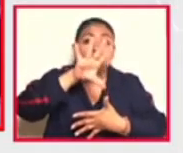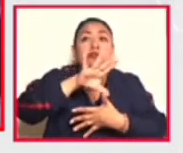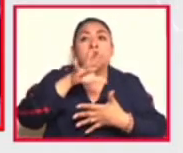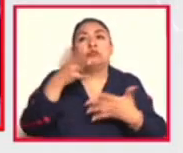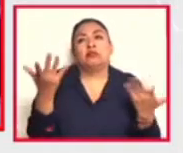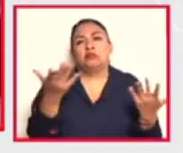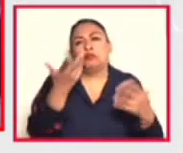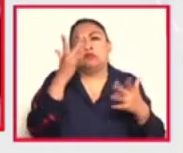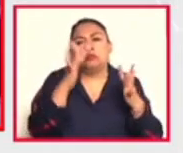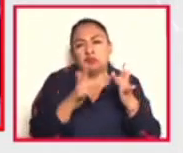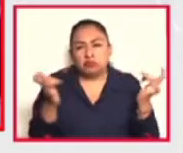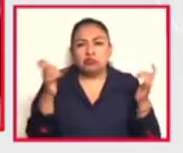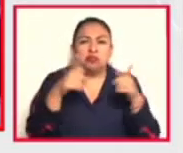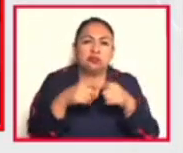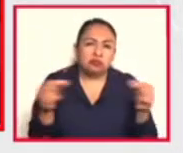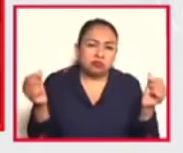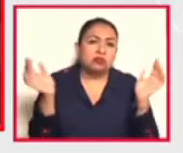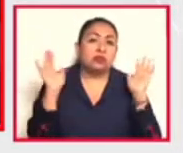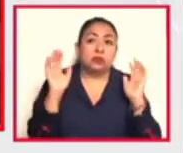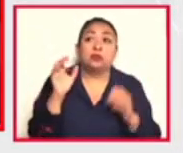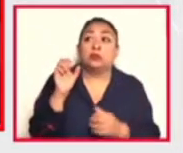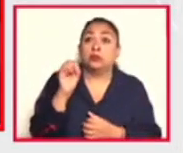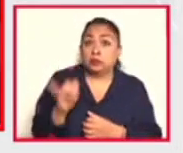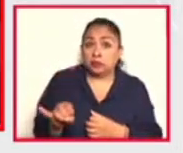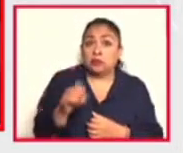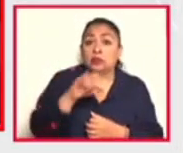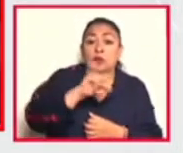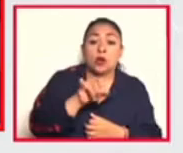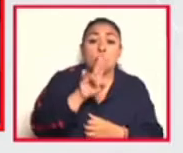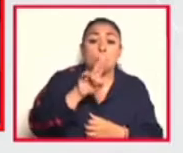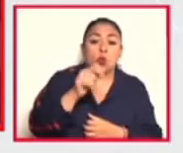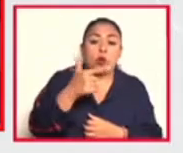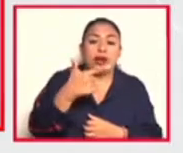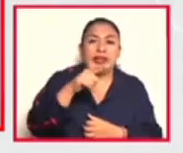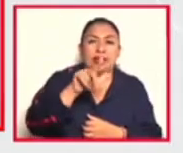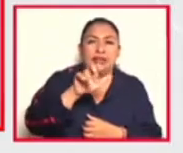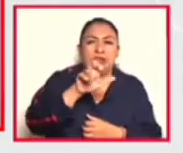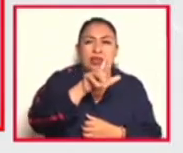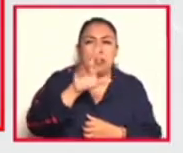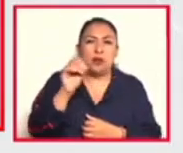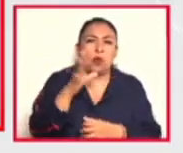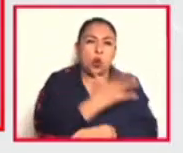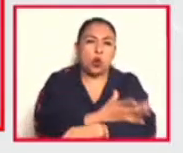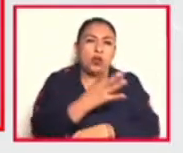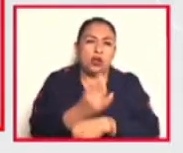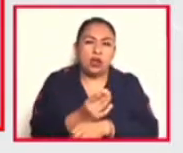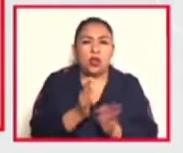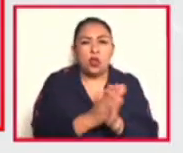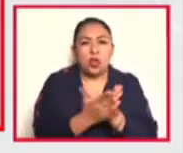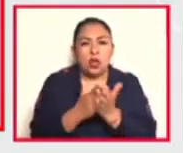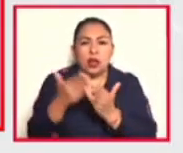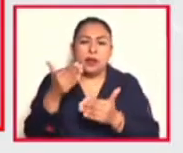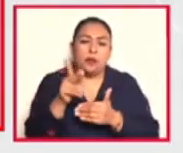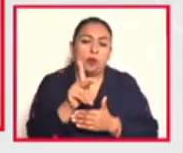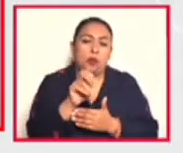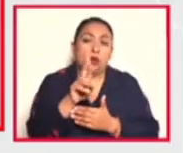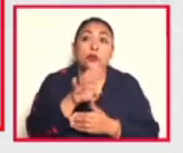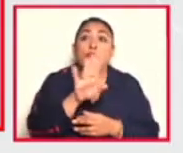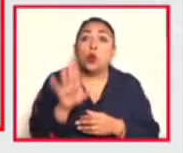Japón. Efectivamente, Juan Guillermo López, quien fue coordinador de la edición de libros de Proceso, falleció